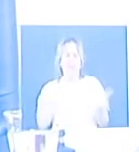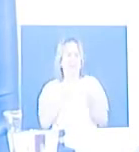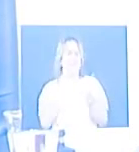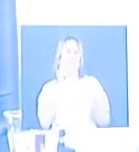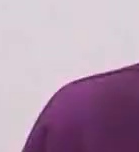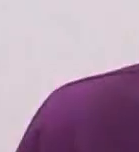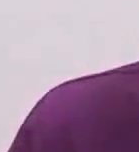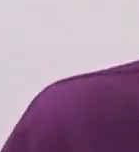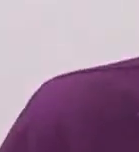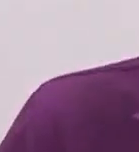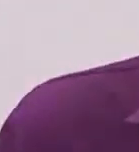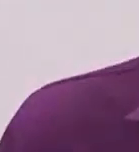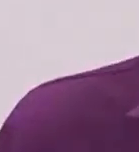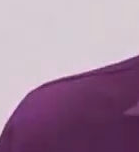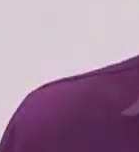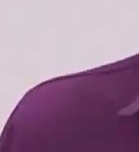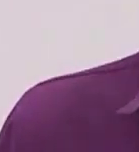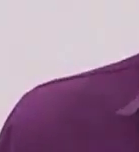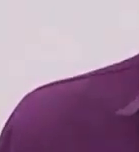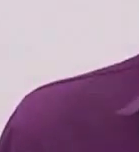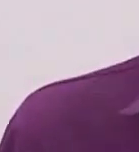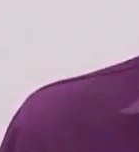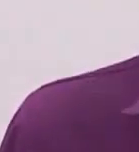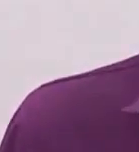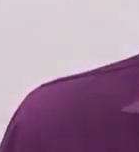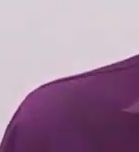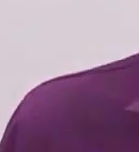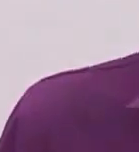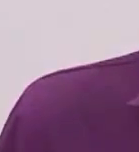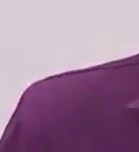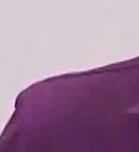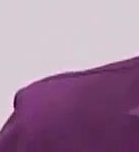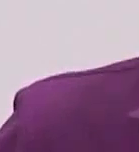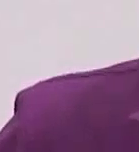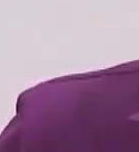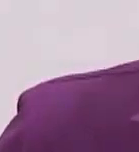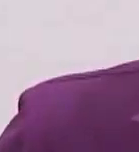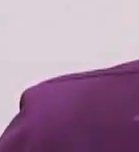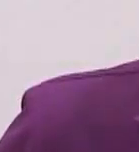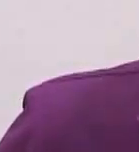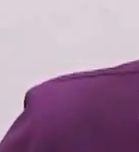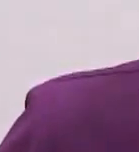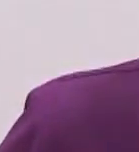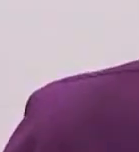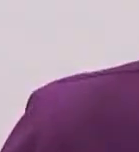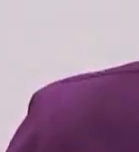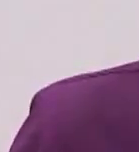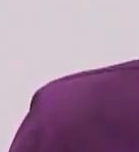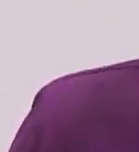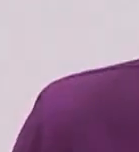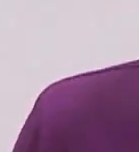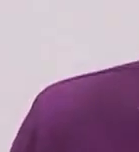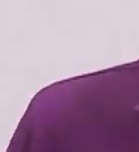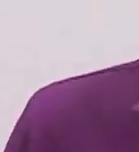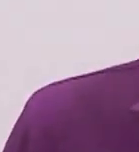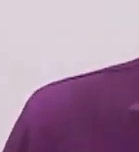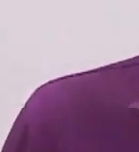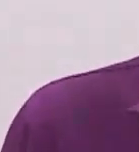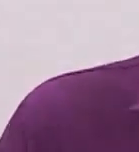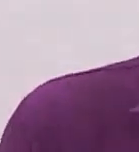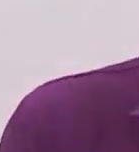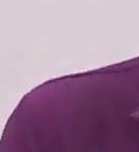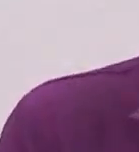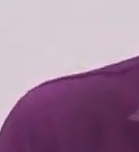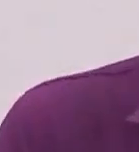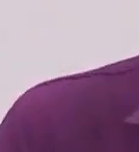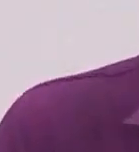de un discurso adaptado a las particularidades de cada medio y, por supuesto, de cada territorio. Hay que también